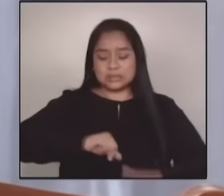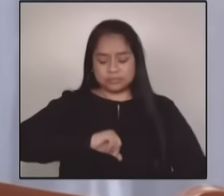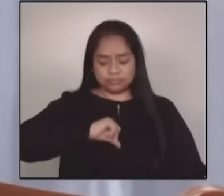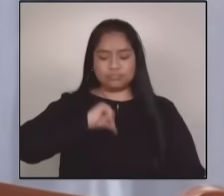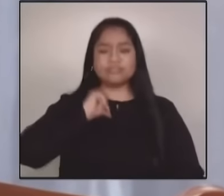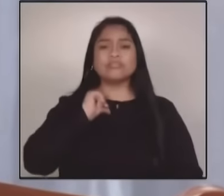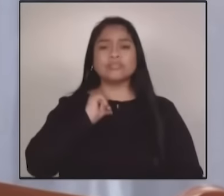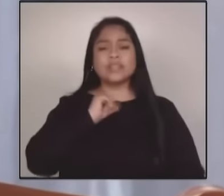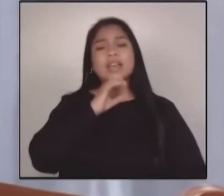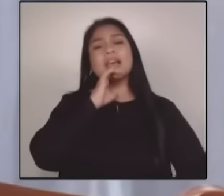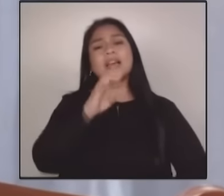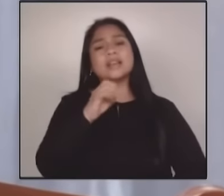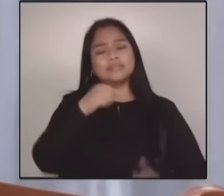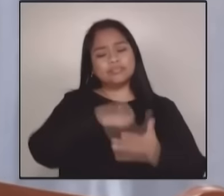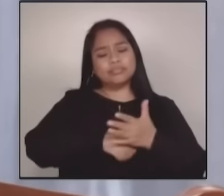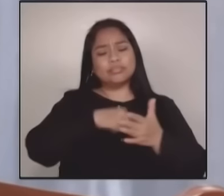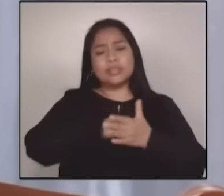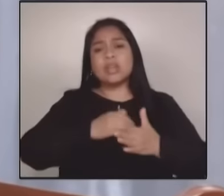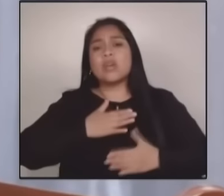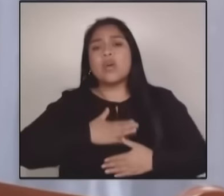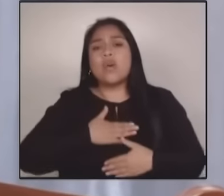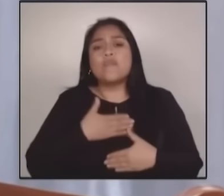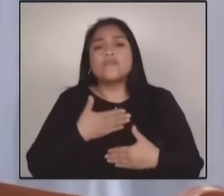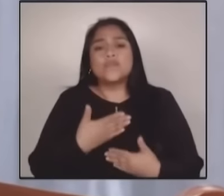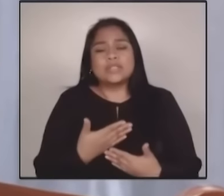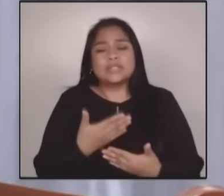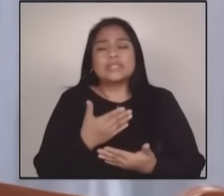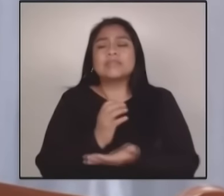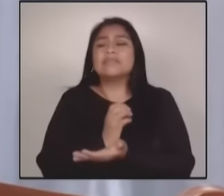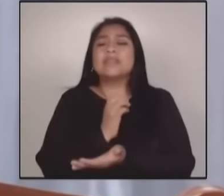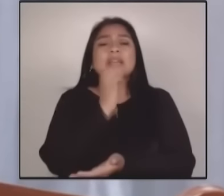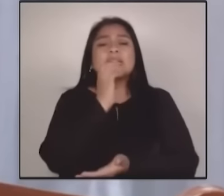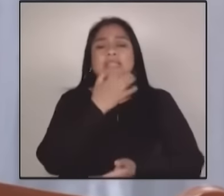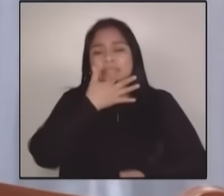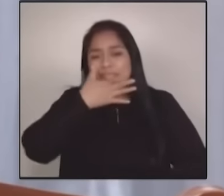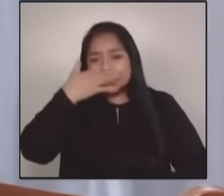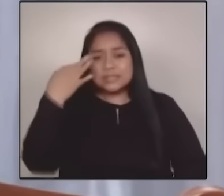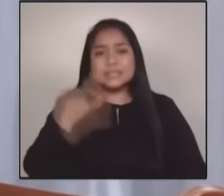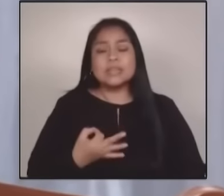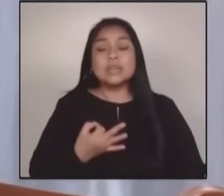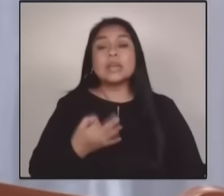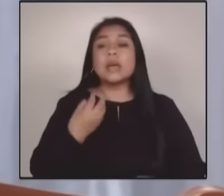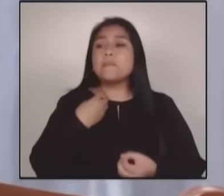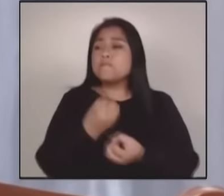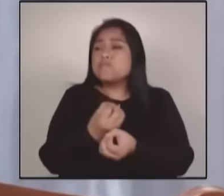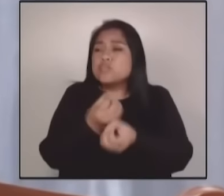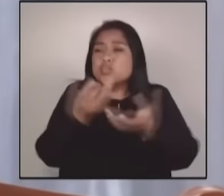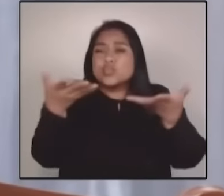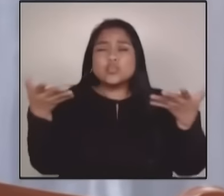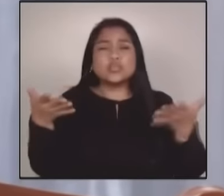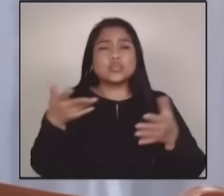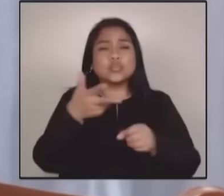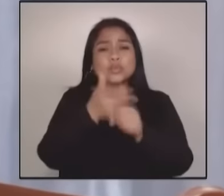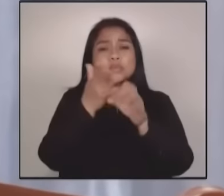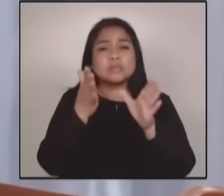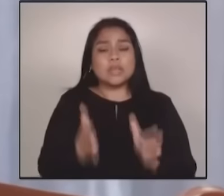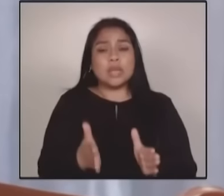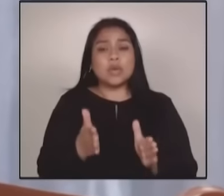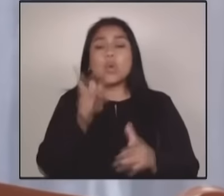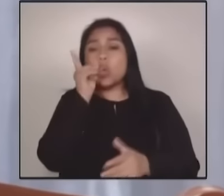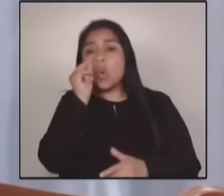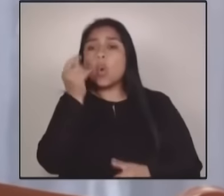es el fruto de la confianza esperanzada y sincera que millones de guatemaltecos y guatemaltecas